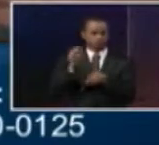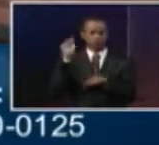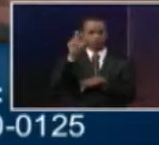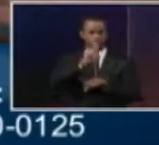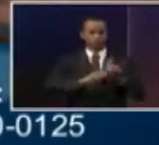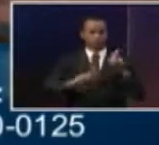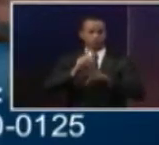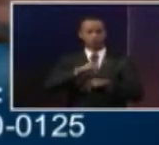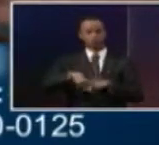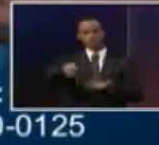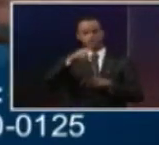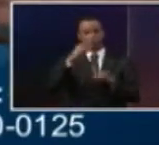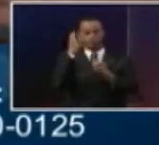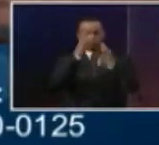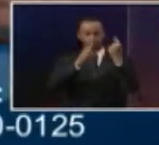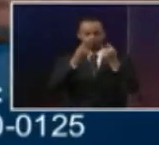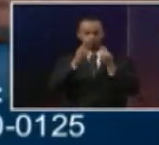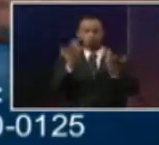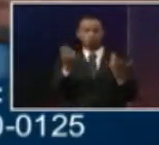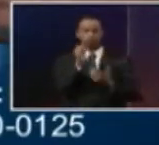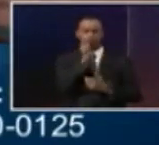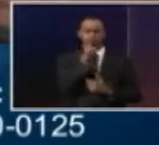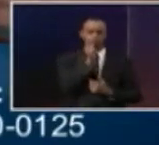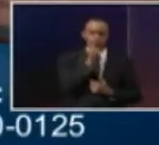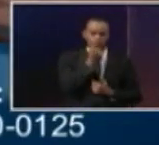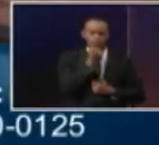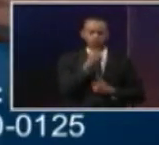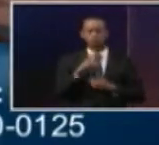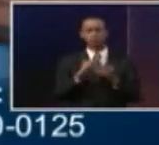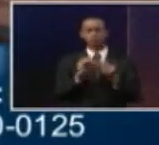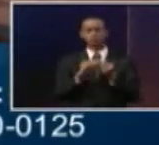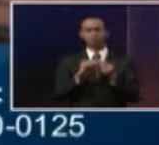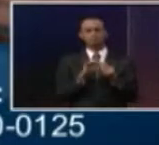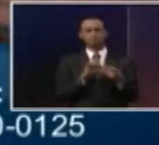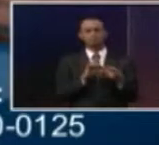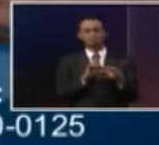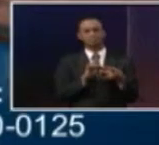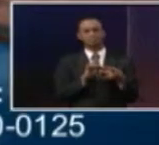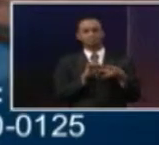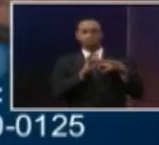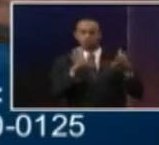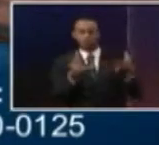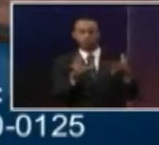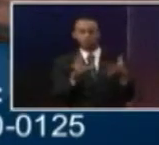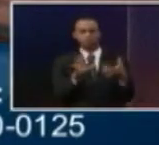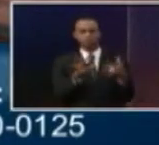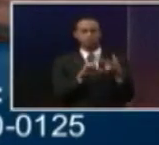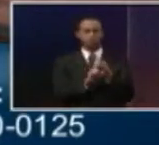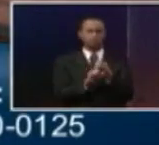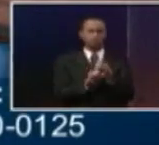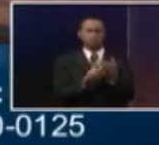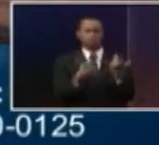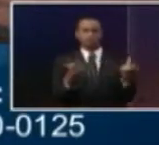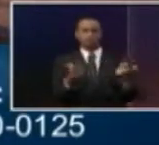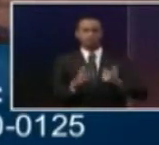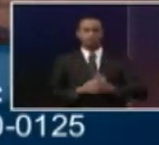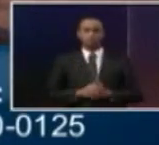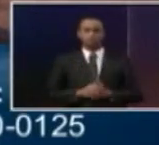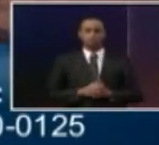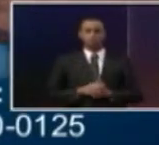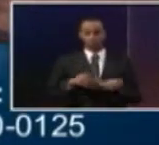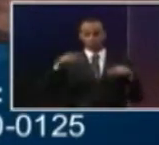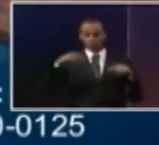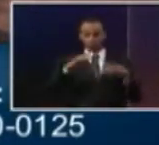están pensando o están sufriendo y entonces dicen, terminamos esto de una manera amigable. Yo sé que hay gente que dice, termino